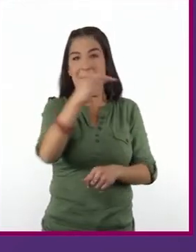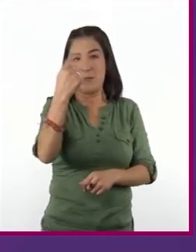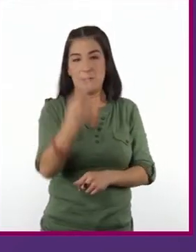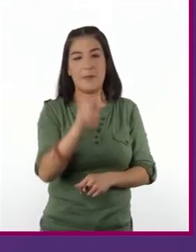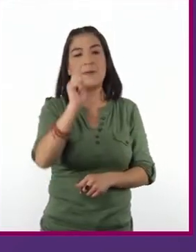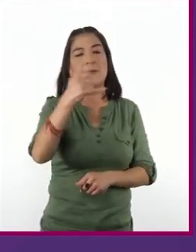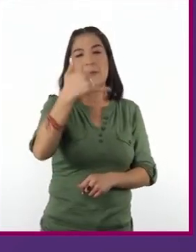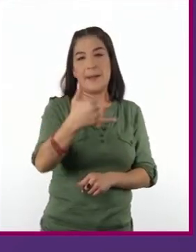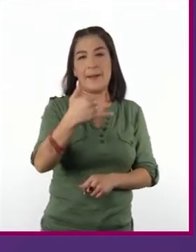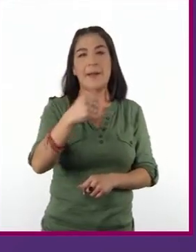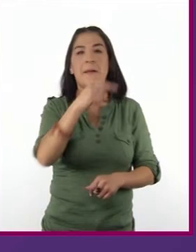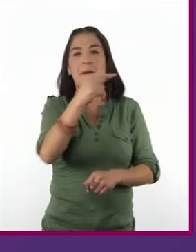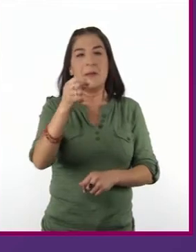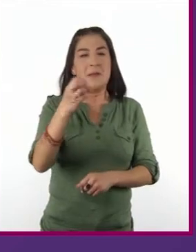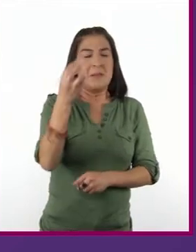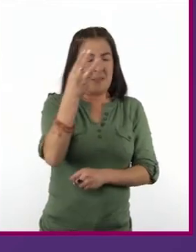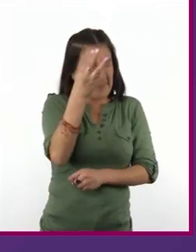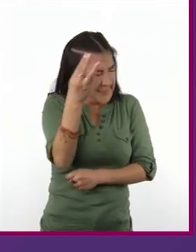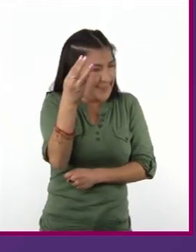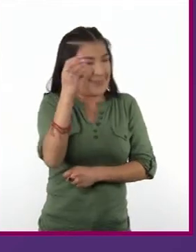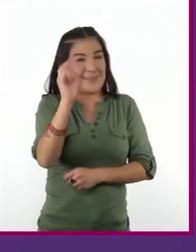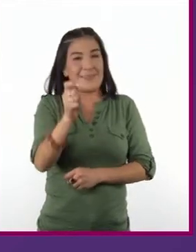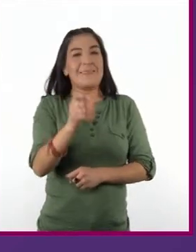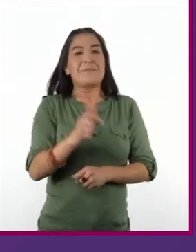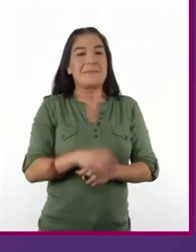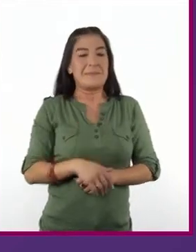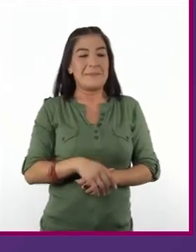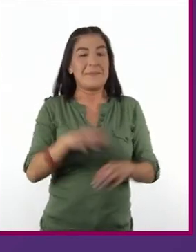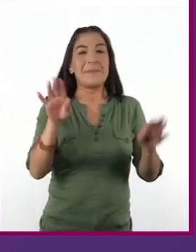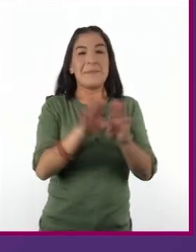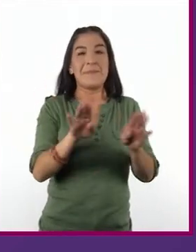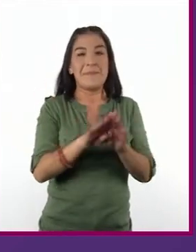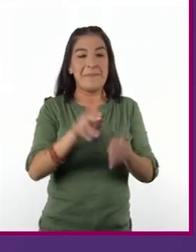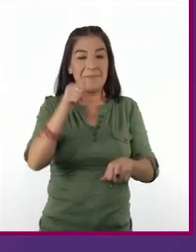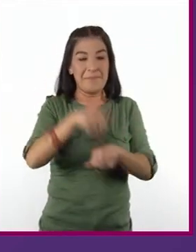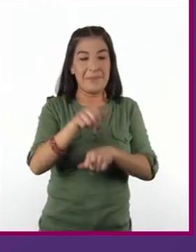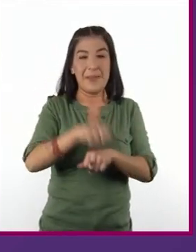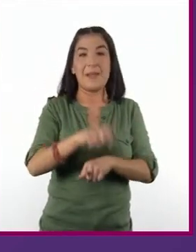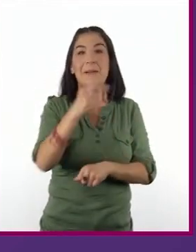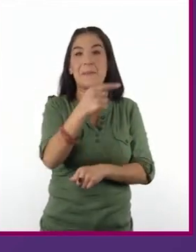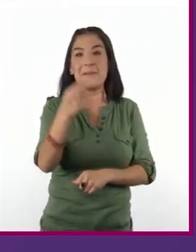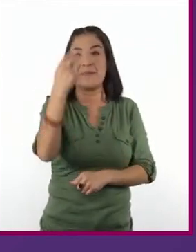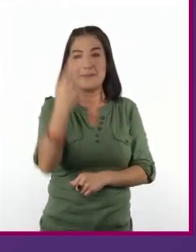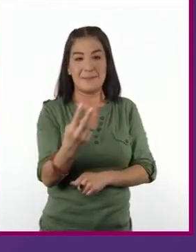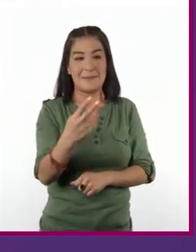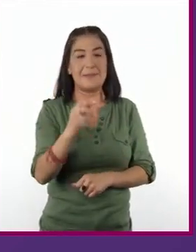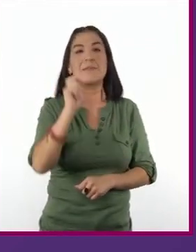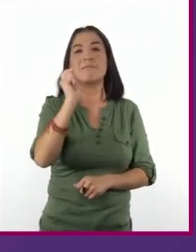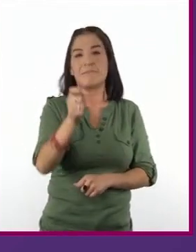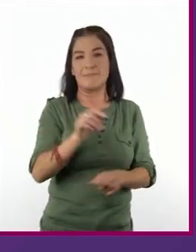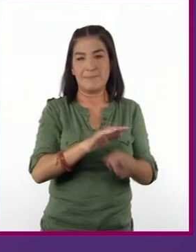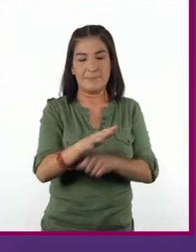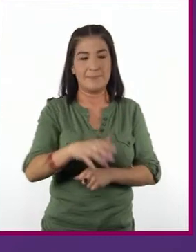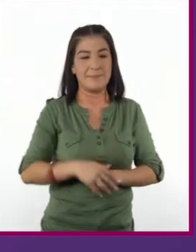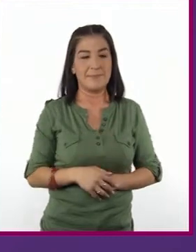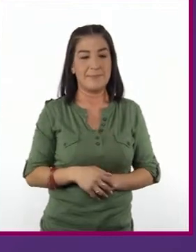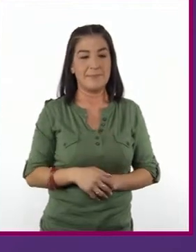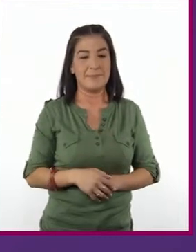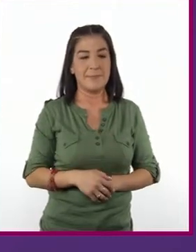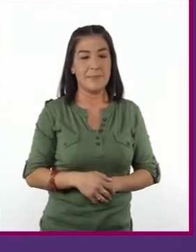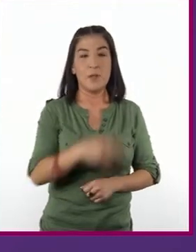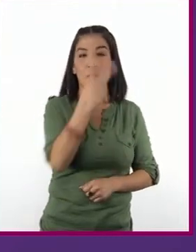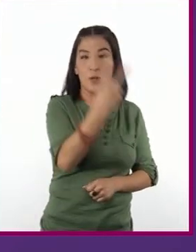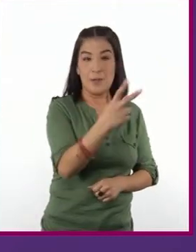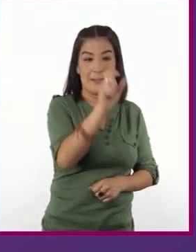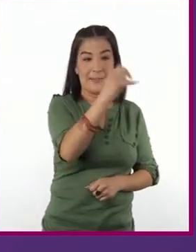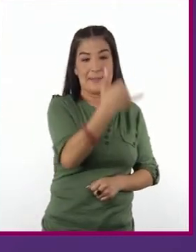3. Lo ponemos en la tabla. Ahora cuando x toma el valor de menos 2, al sustituir en la ecuación queda y igual a 2 por